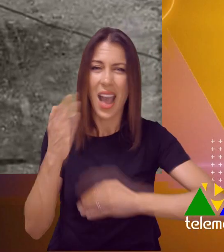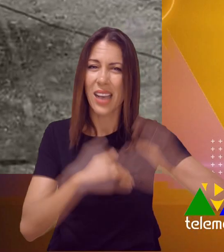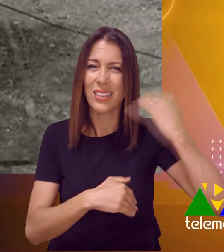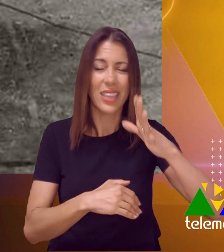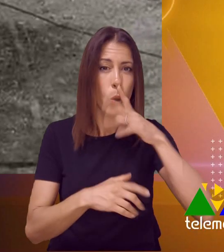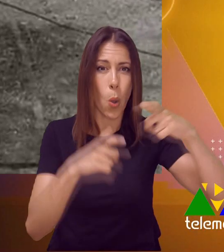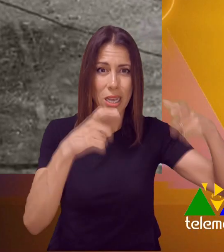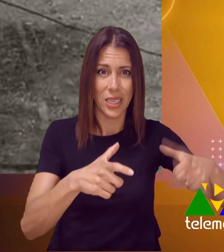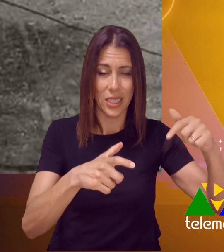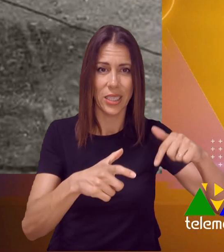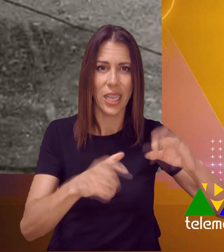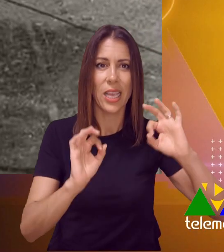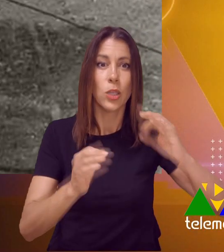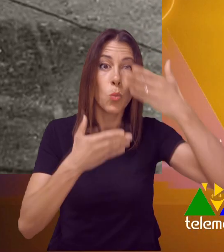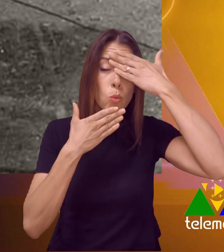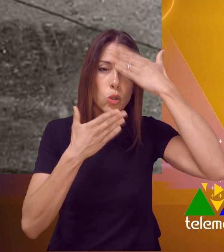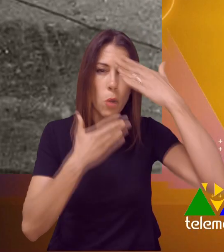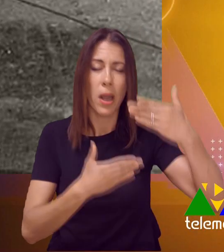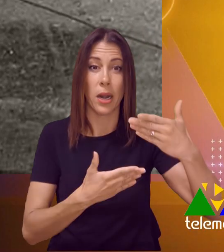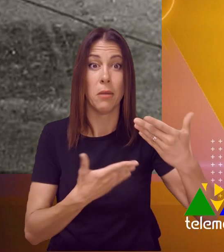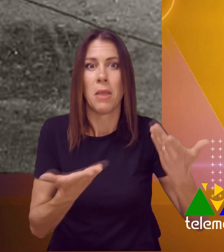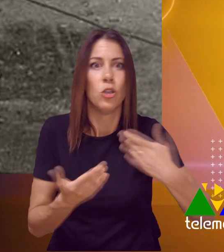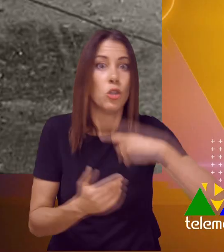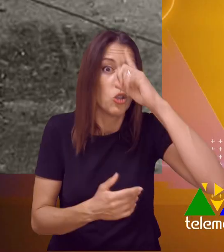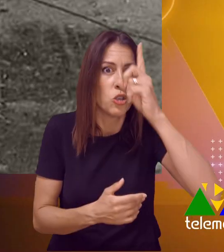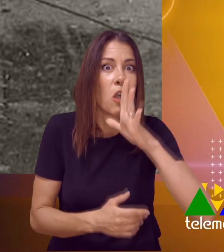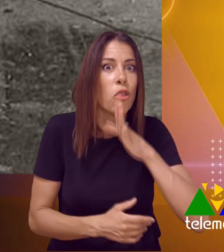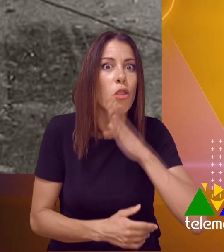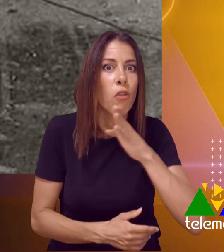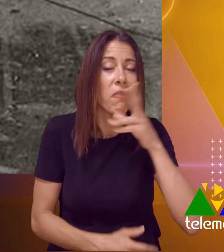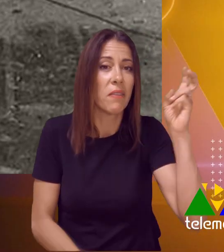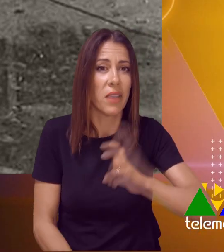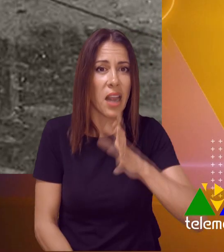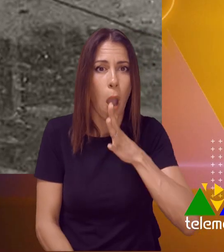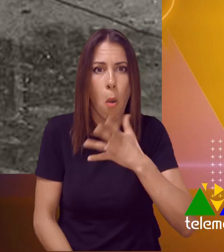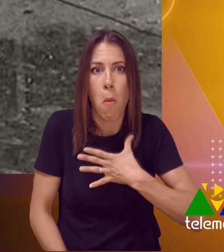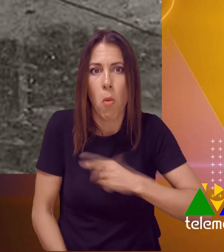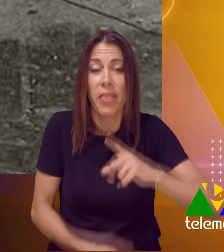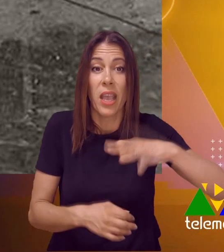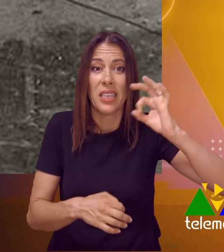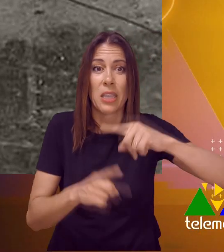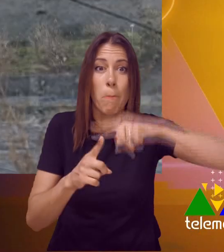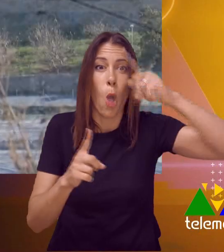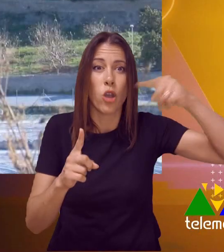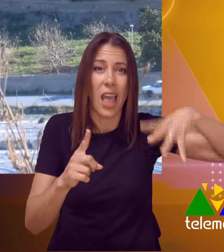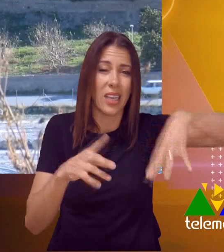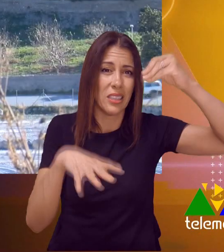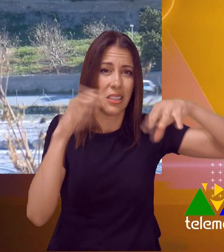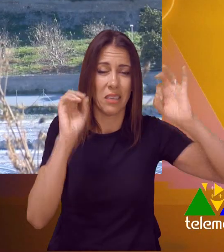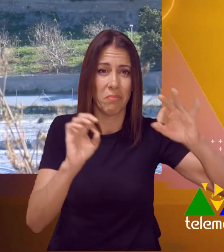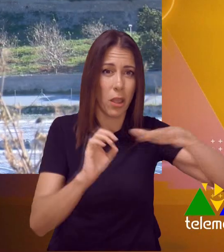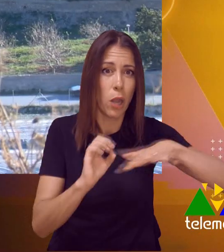acequia, de la acequia musulmana de Motaijaní, que no sé de dónde traía agua, posiblemente de los montes de esta zona, o a lo mejor una